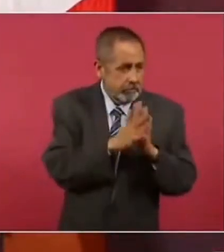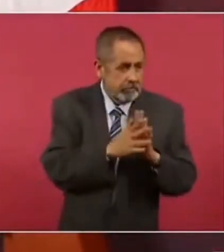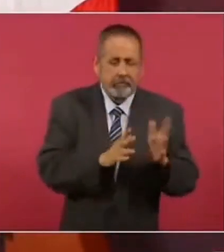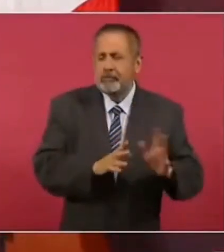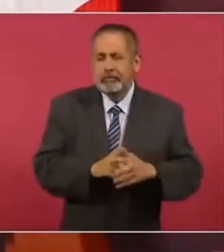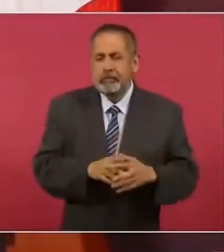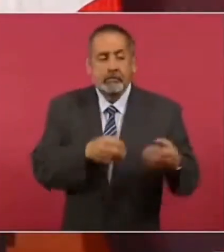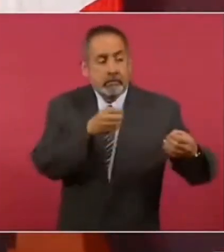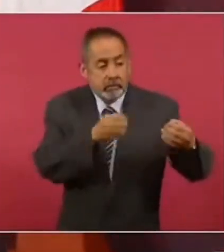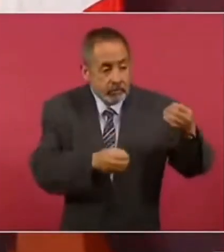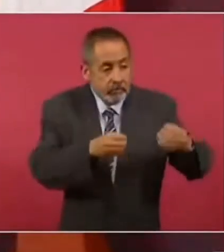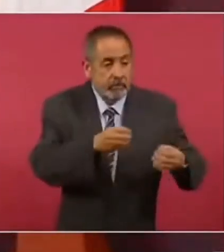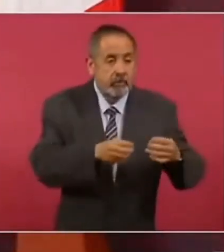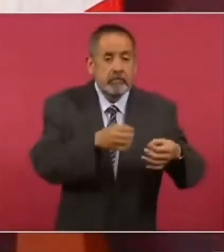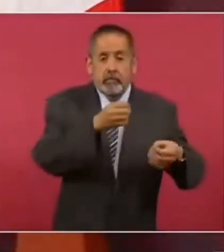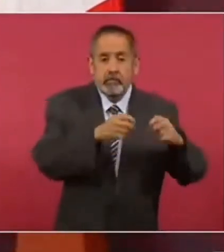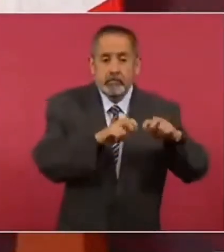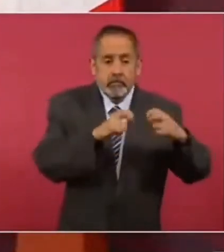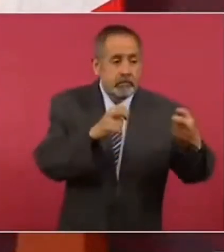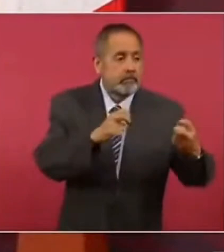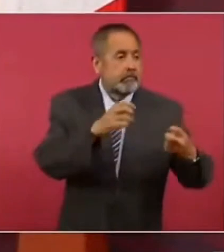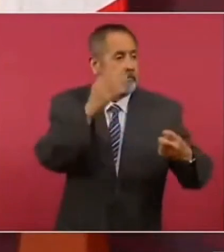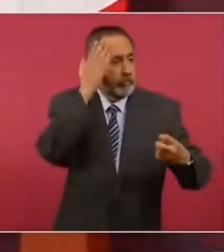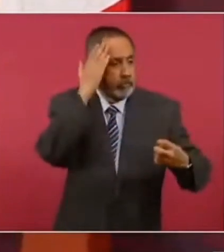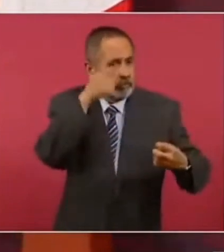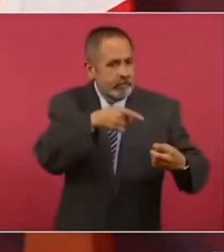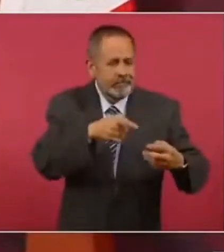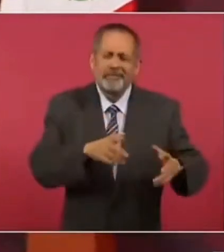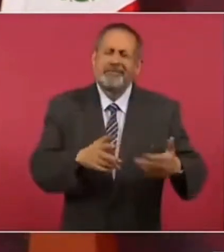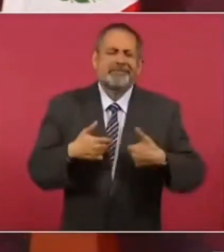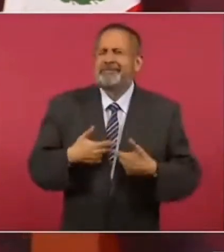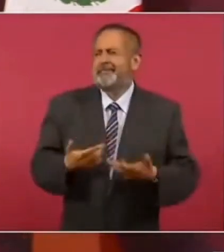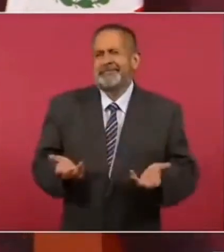con jueces, con magistrados, con ministros.